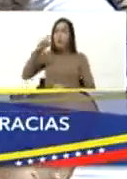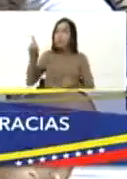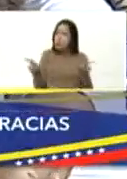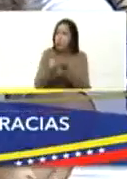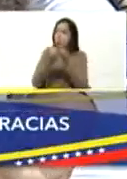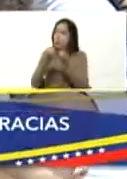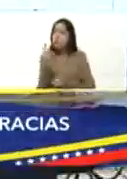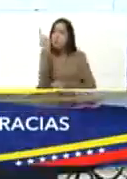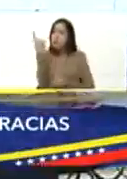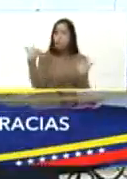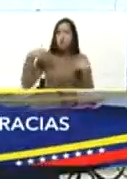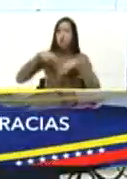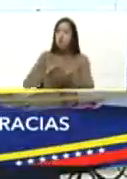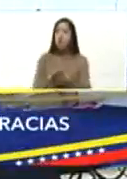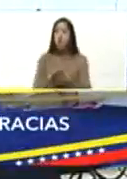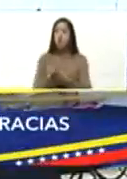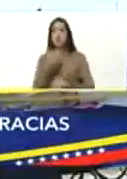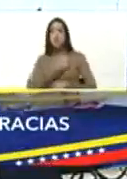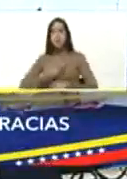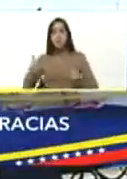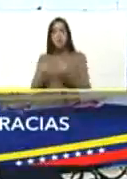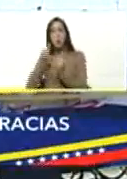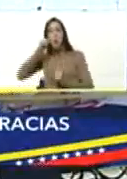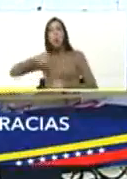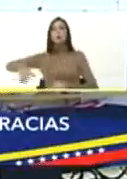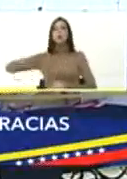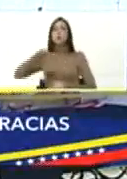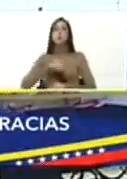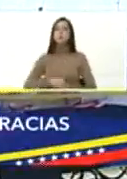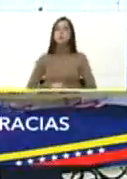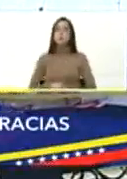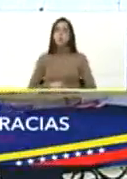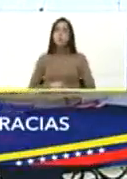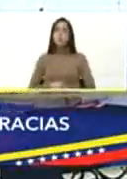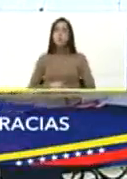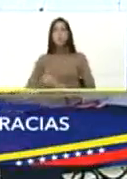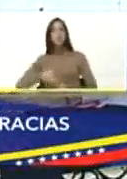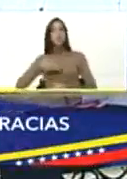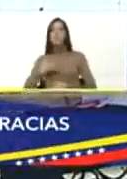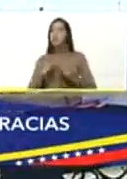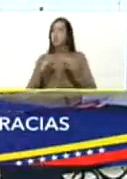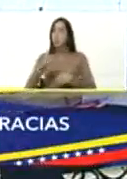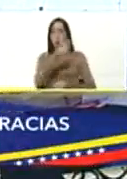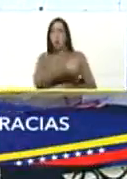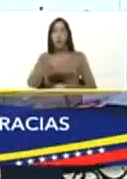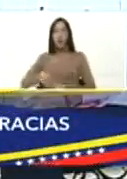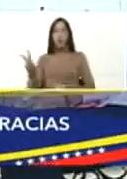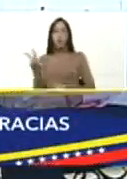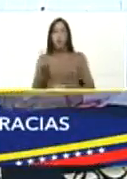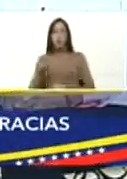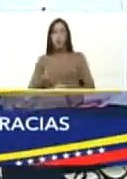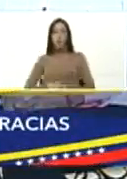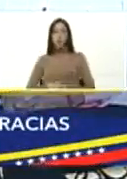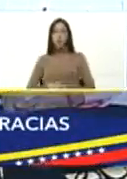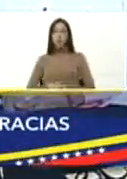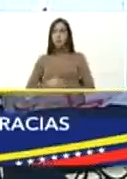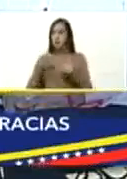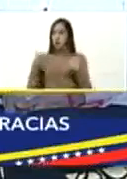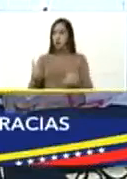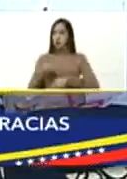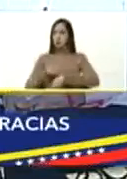uno solo, presidente pueblo, pueblo presidente, y así lo deben sentir todos los venezolanos y venezolanas. En estas